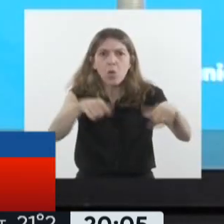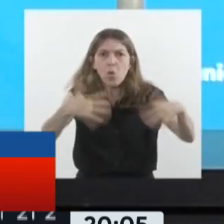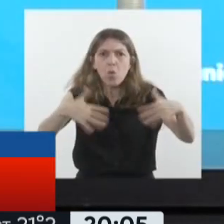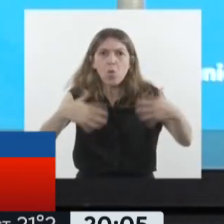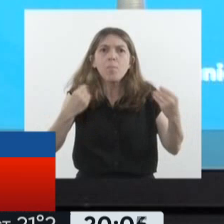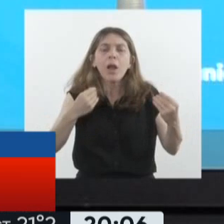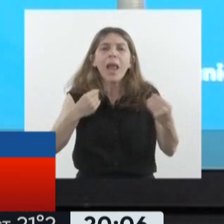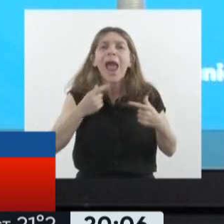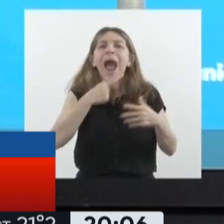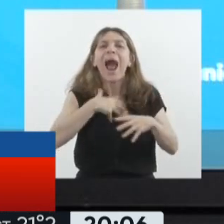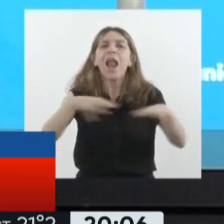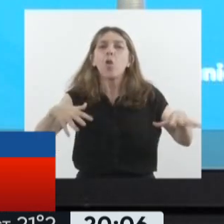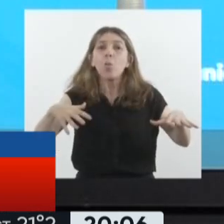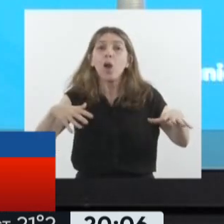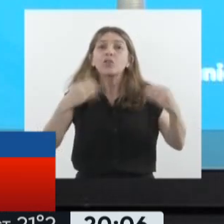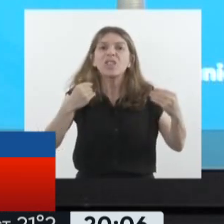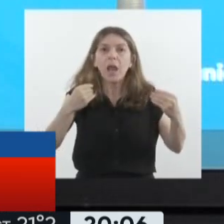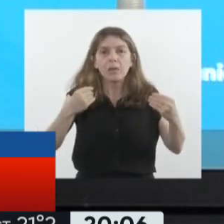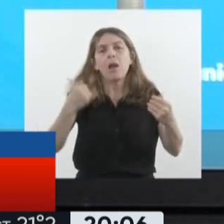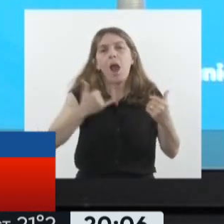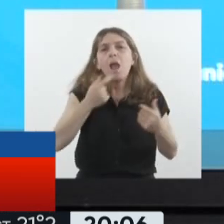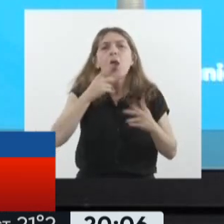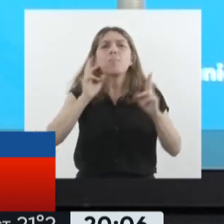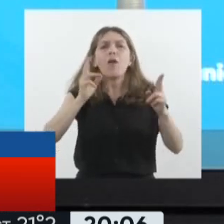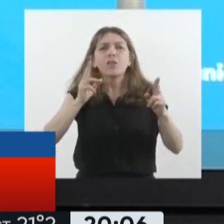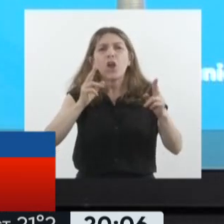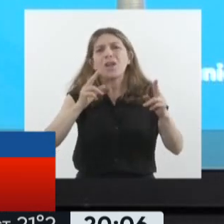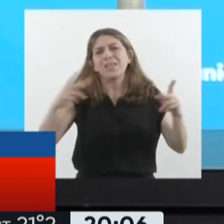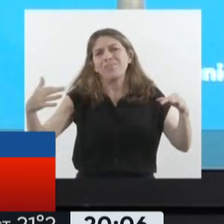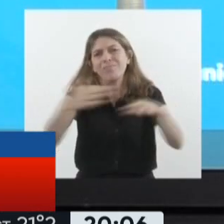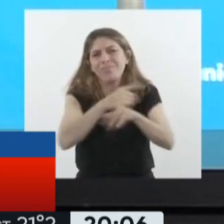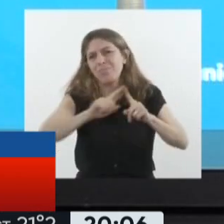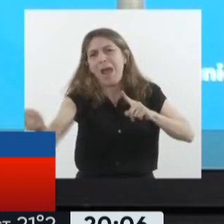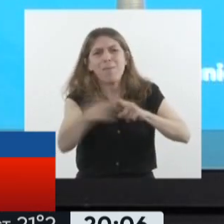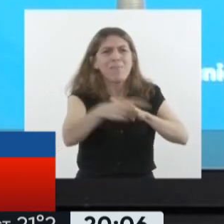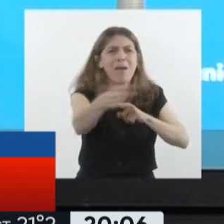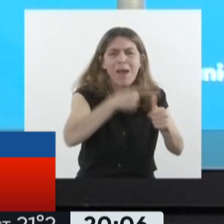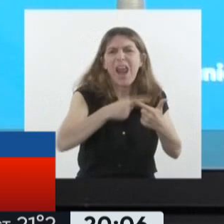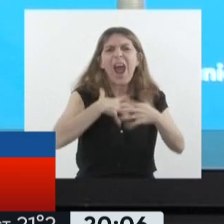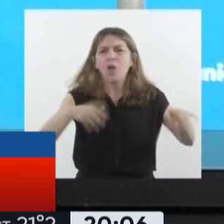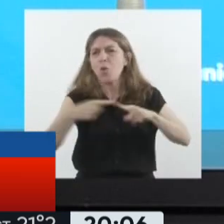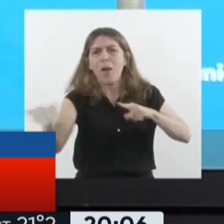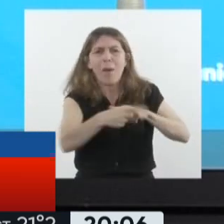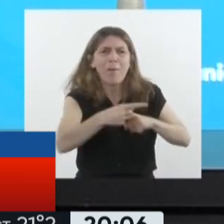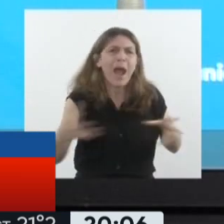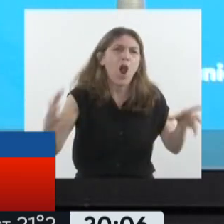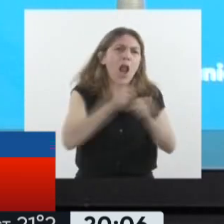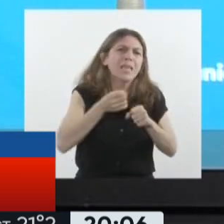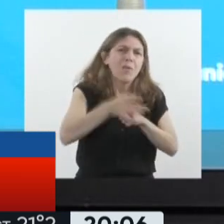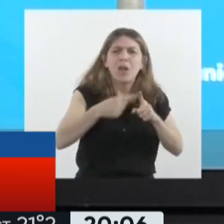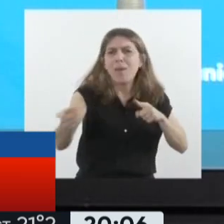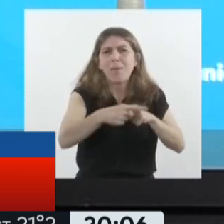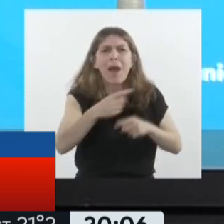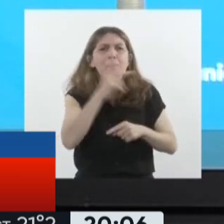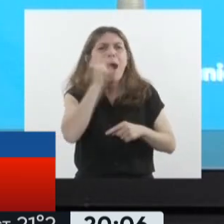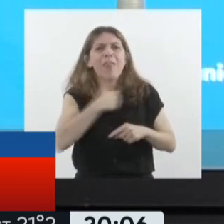alumnos, se mueven docentes, se mueven no docentes, se mueven transportistas, se mueven padres, se mueven